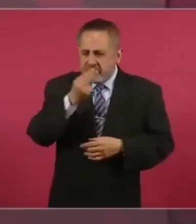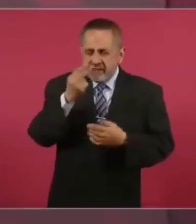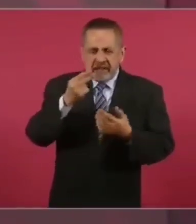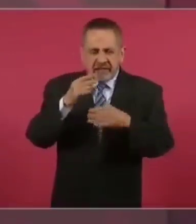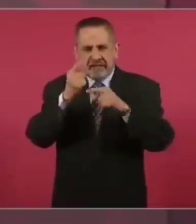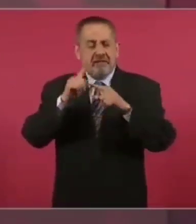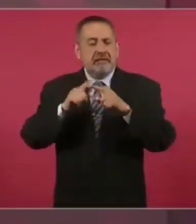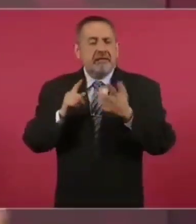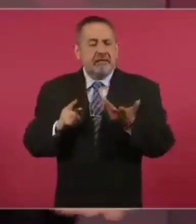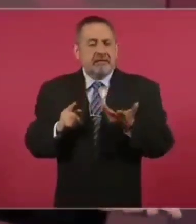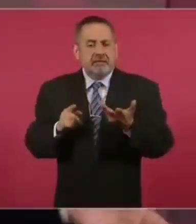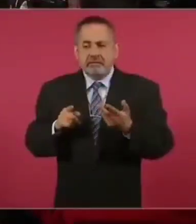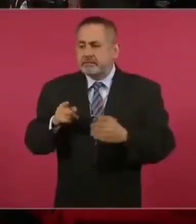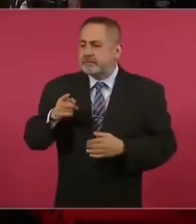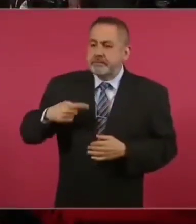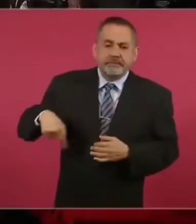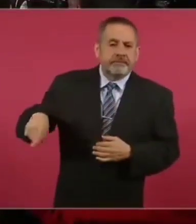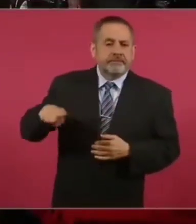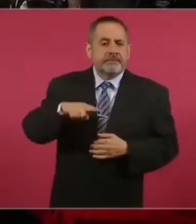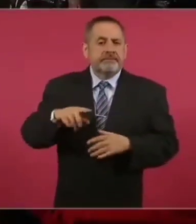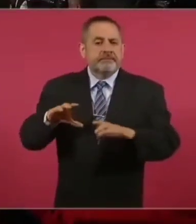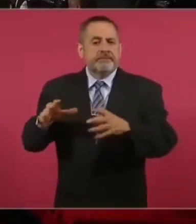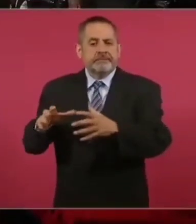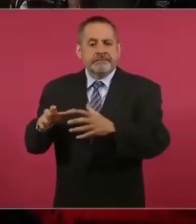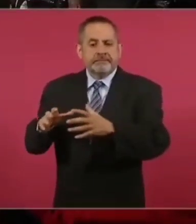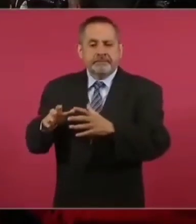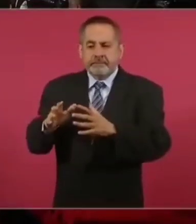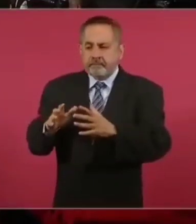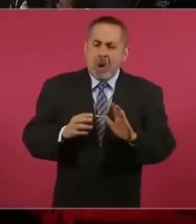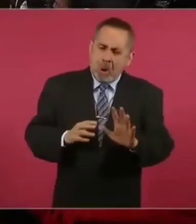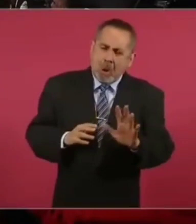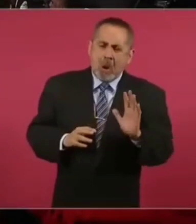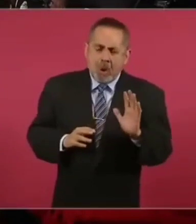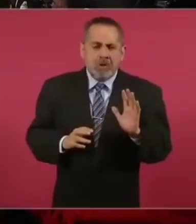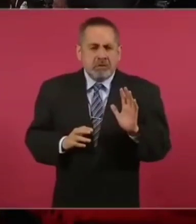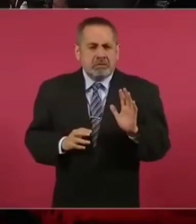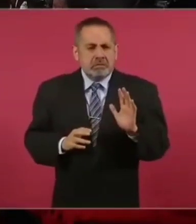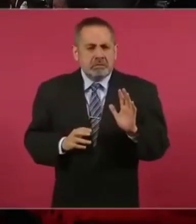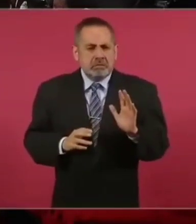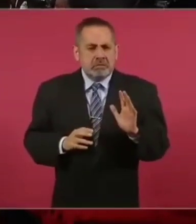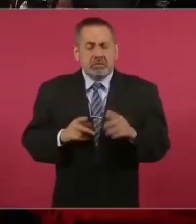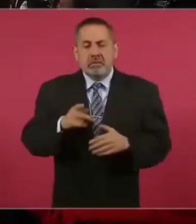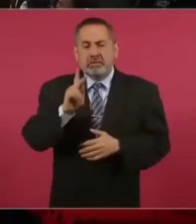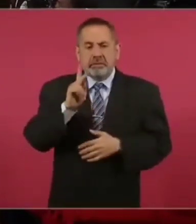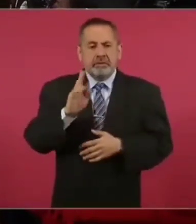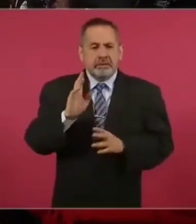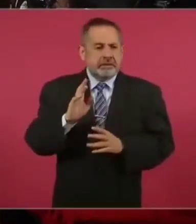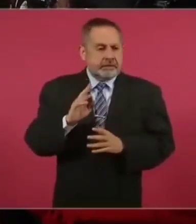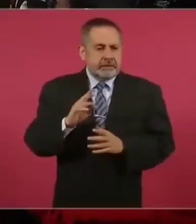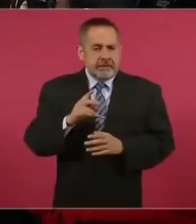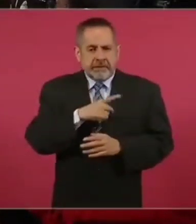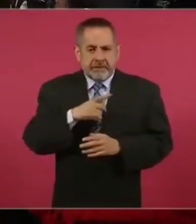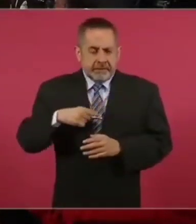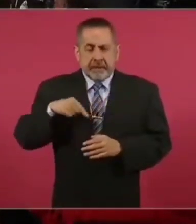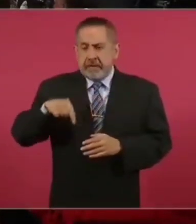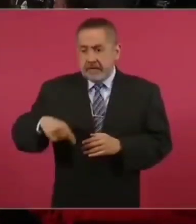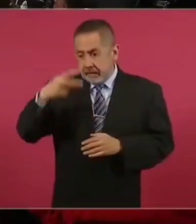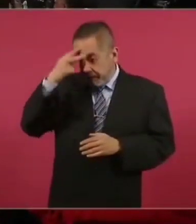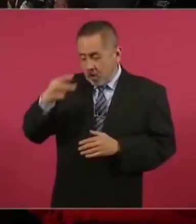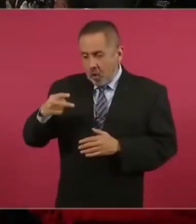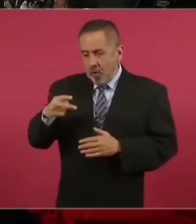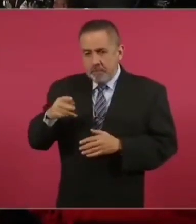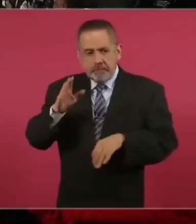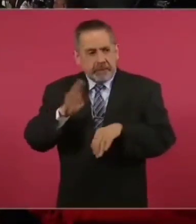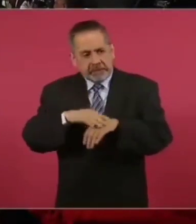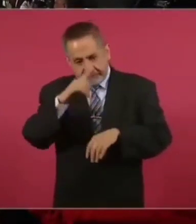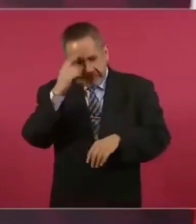imprescindible, la participación de las empresas y que se facilitara en México la posibilidad